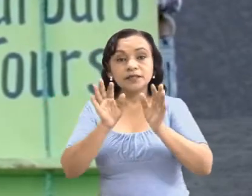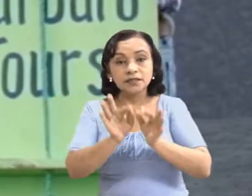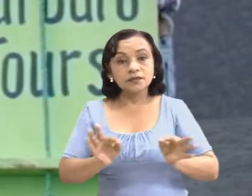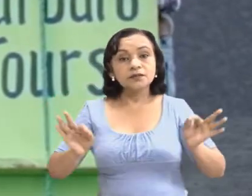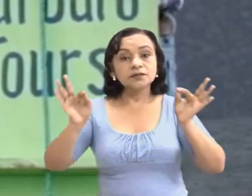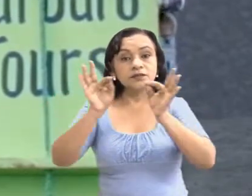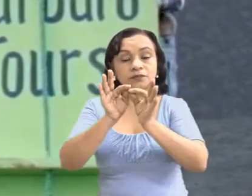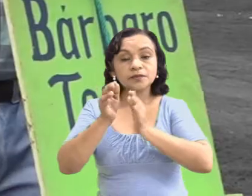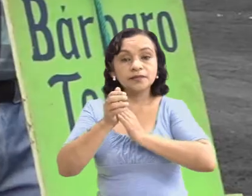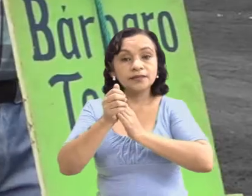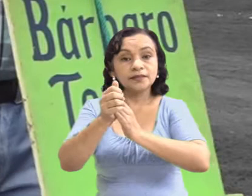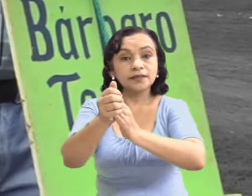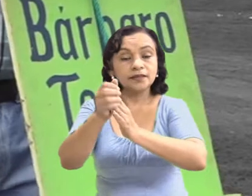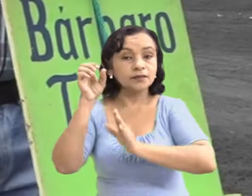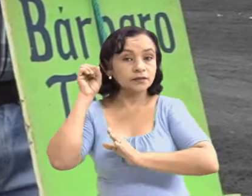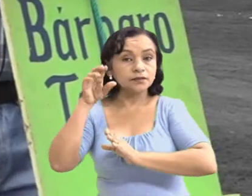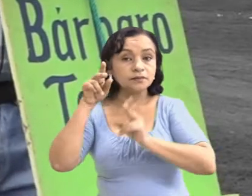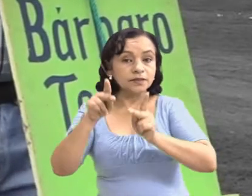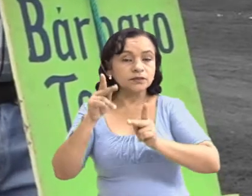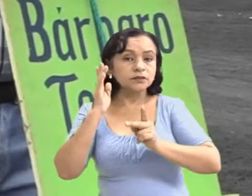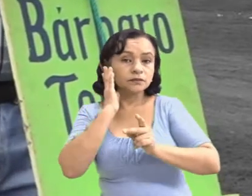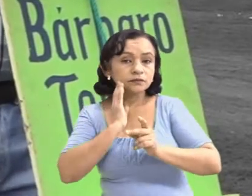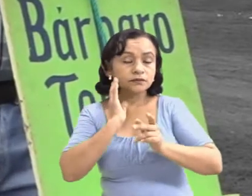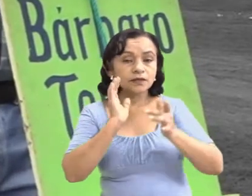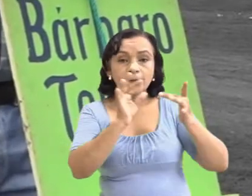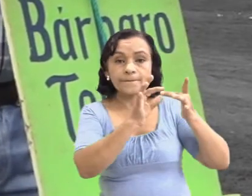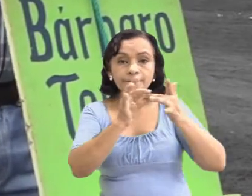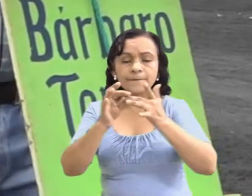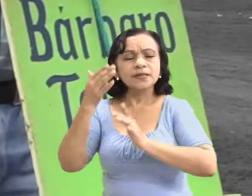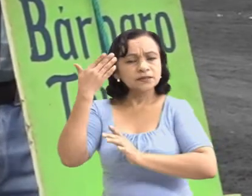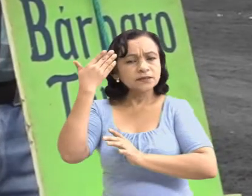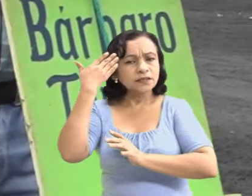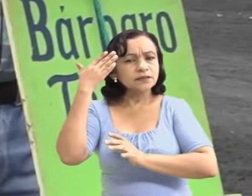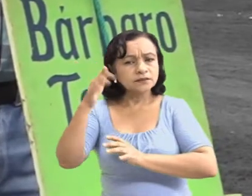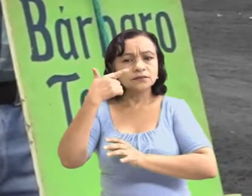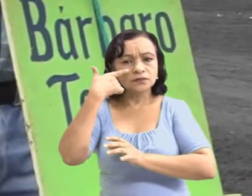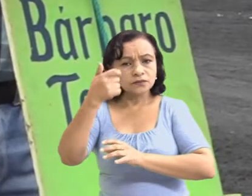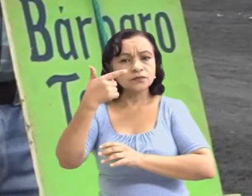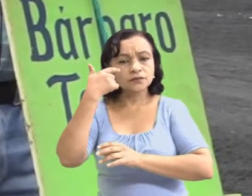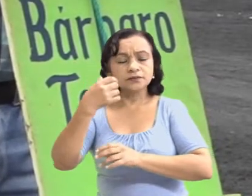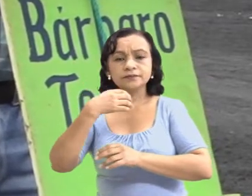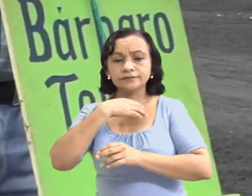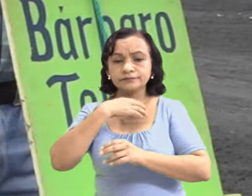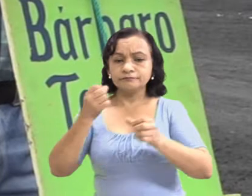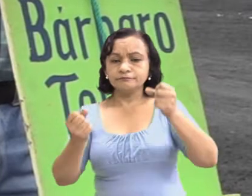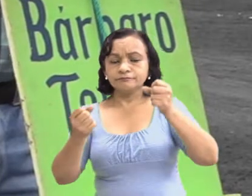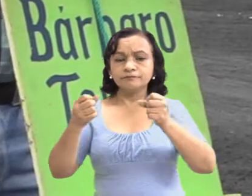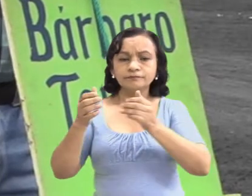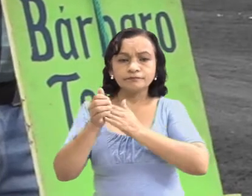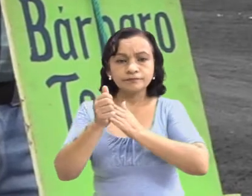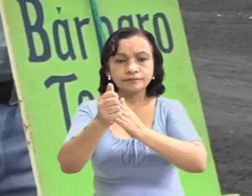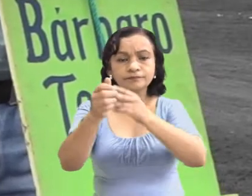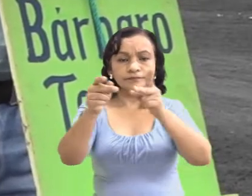Y lo fundamental es que nuestros guías, que son guías profesionales, tienen ese conocimiento. Y nosotros, pues los conductores